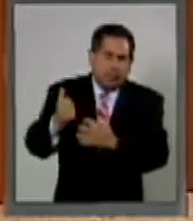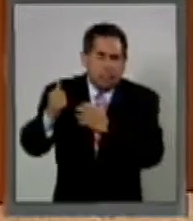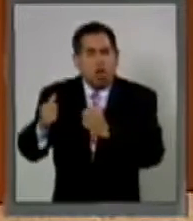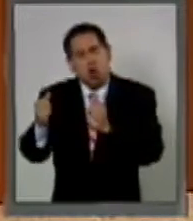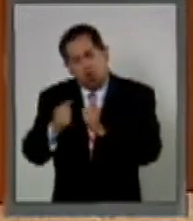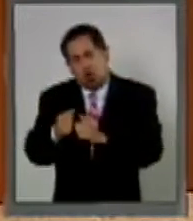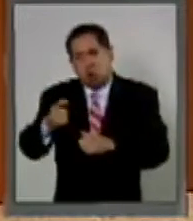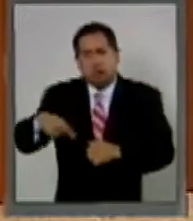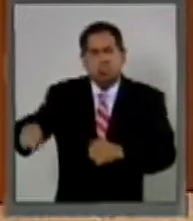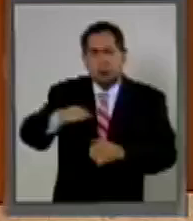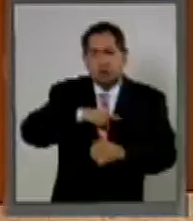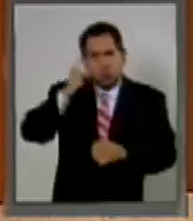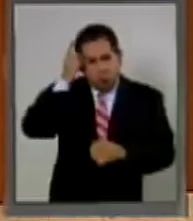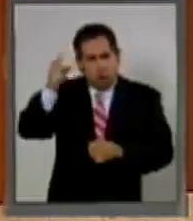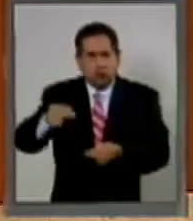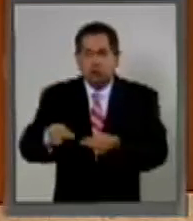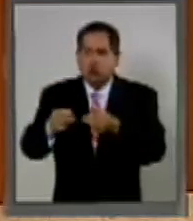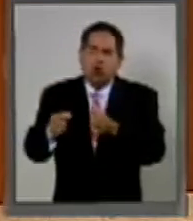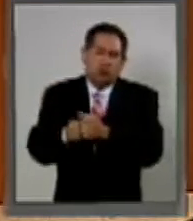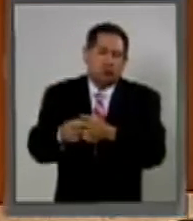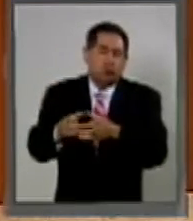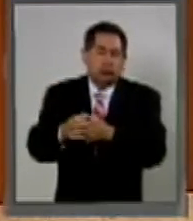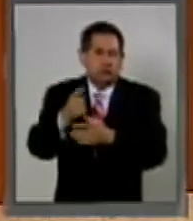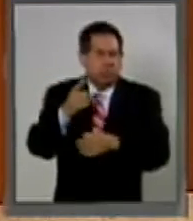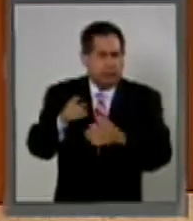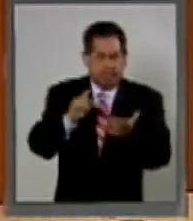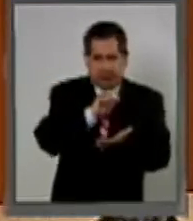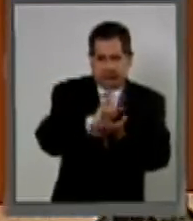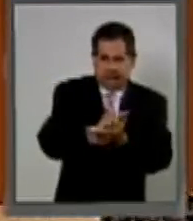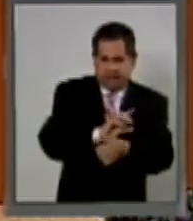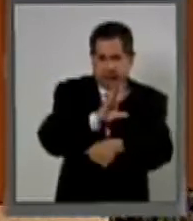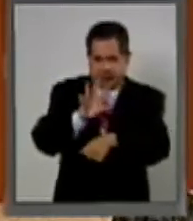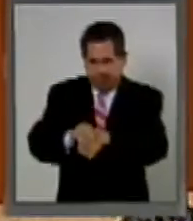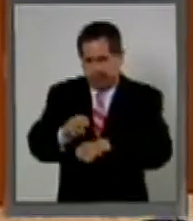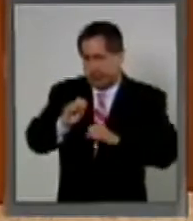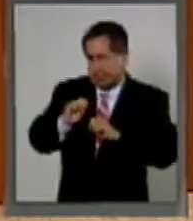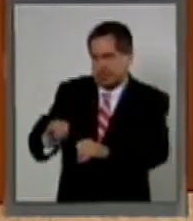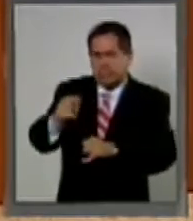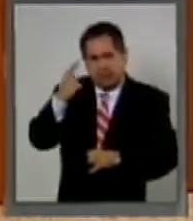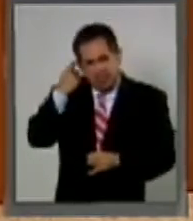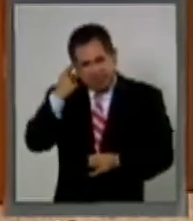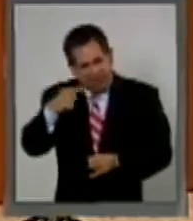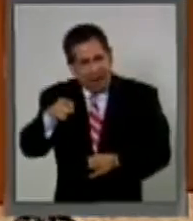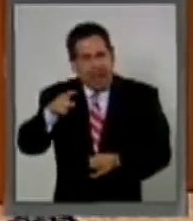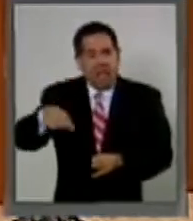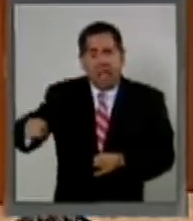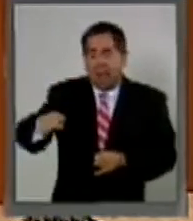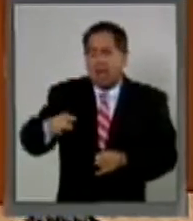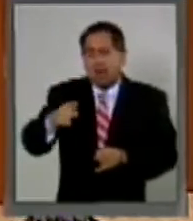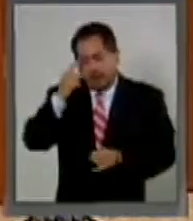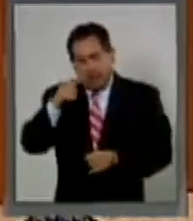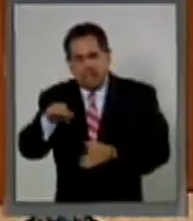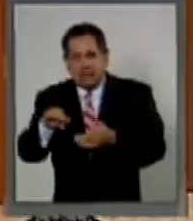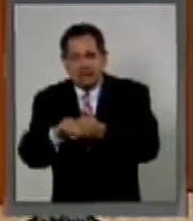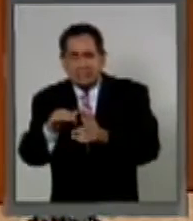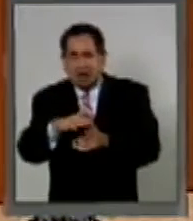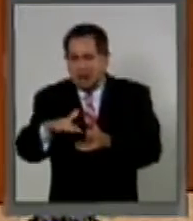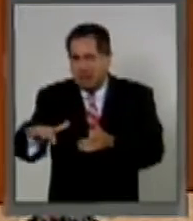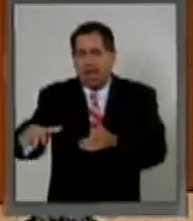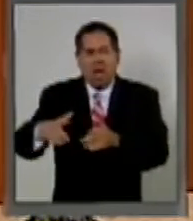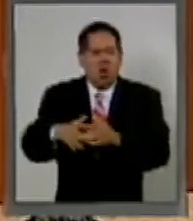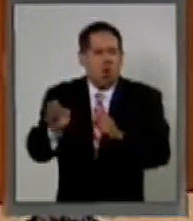pequeños propietarios de mar, al permitir que la pesca ribereña y artesanal